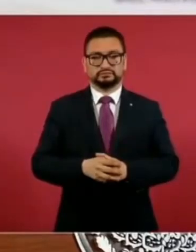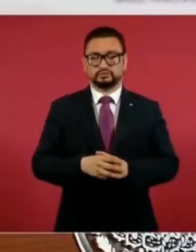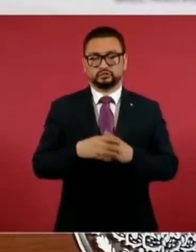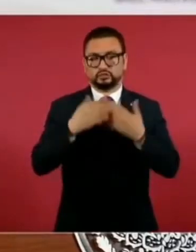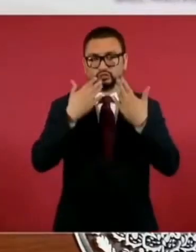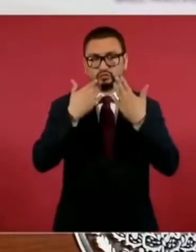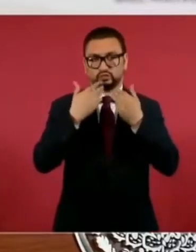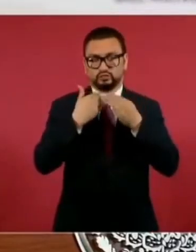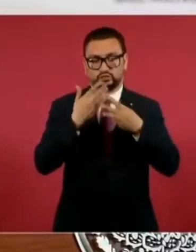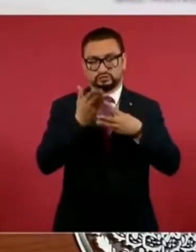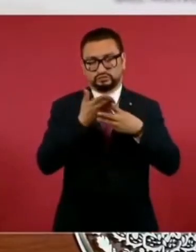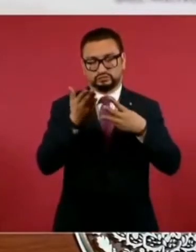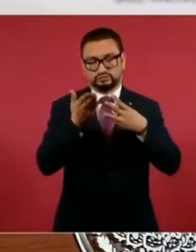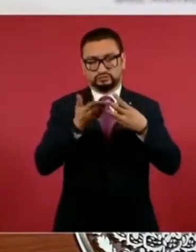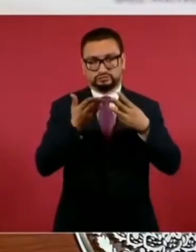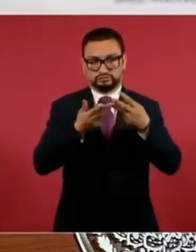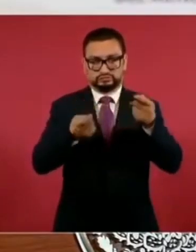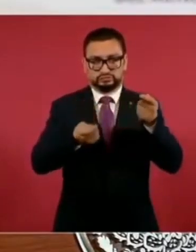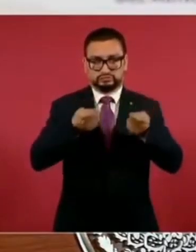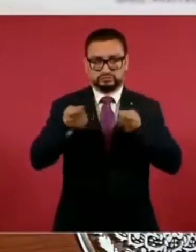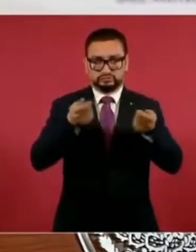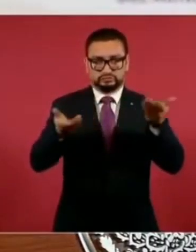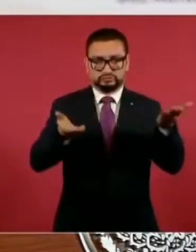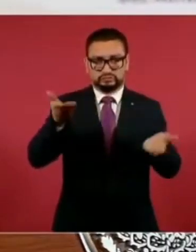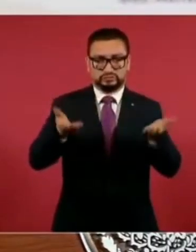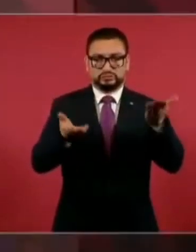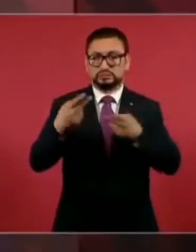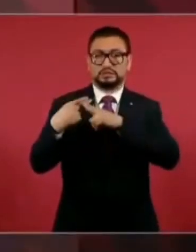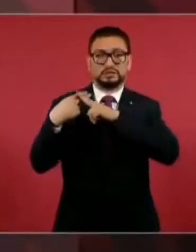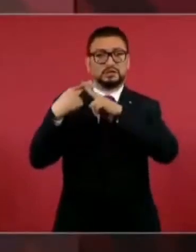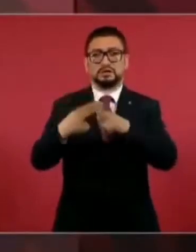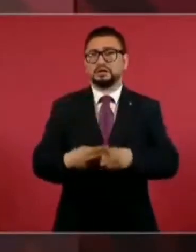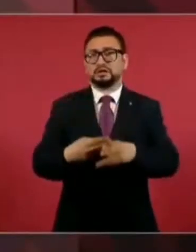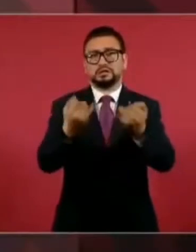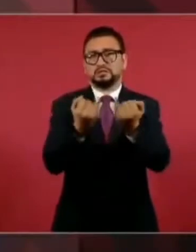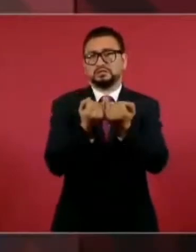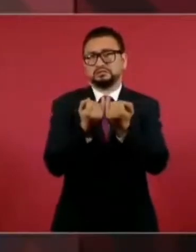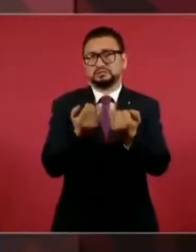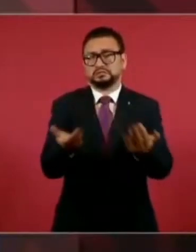división ni equilibrio entre los poderes. Es hasta ahora.